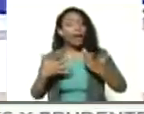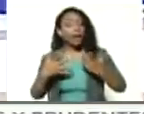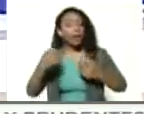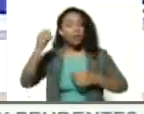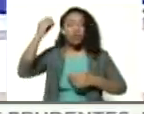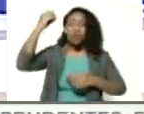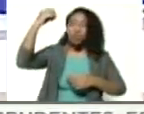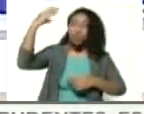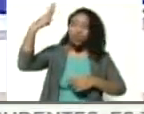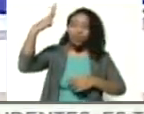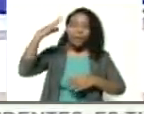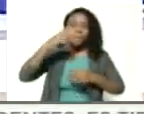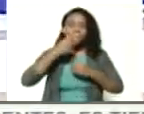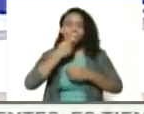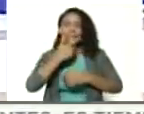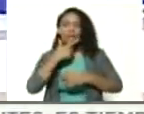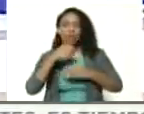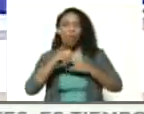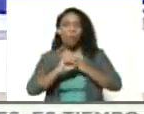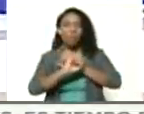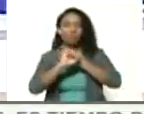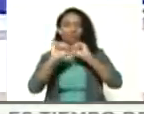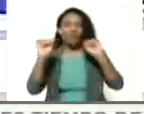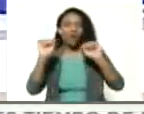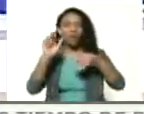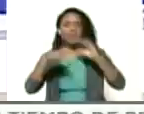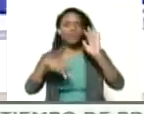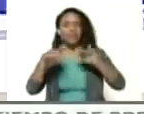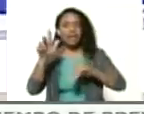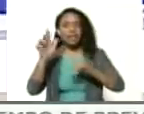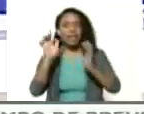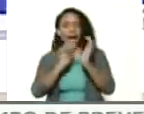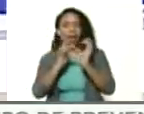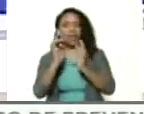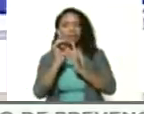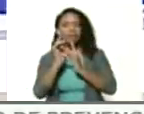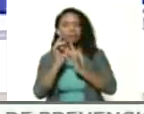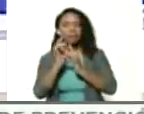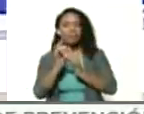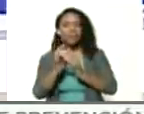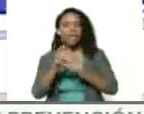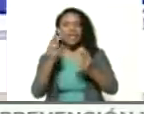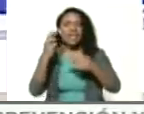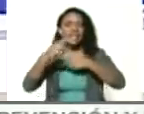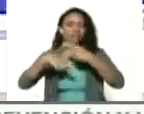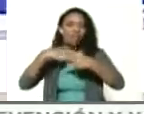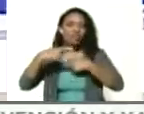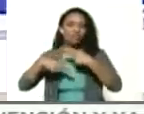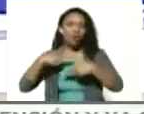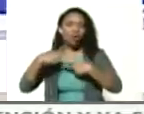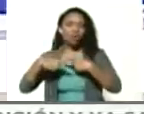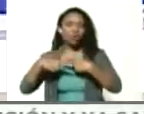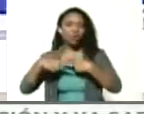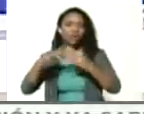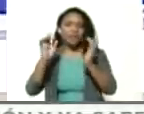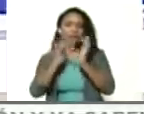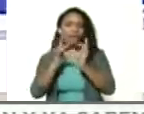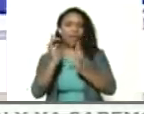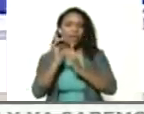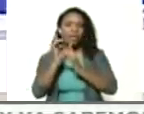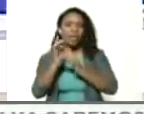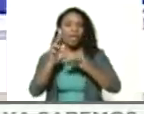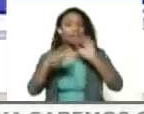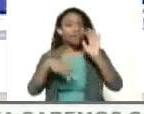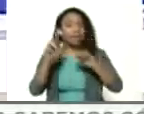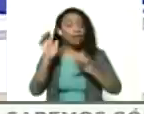luminoso y bello amanecer del 13 de abril. La revolución de abril. 13